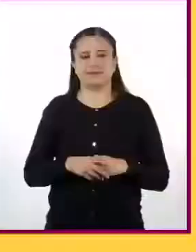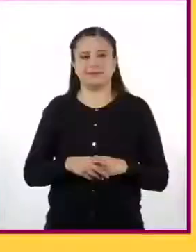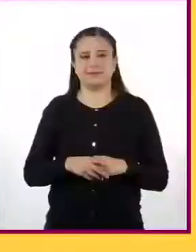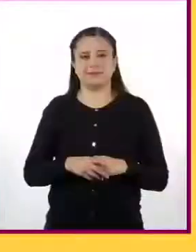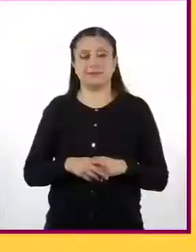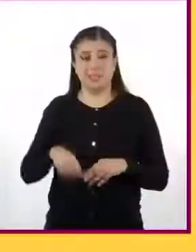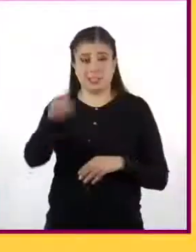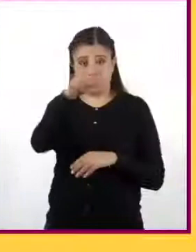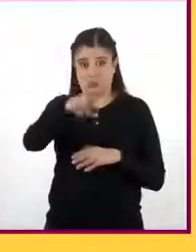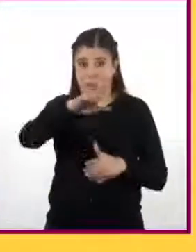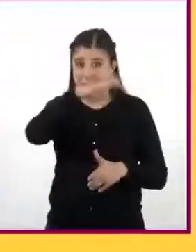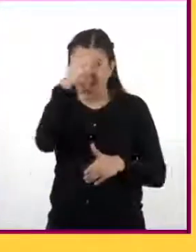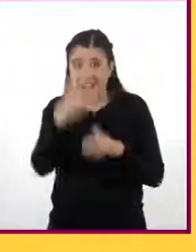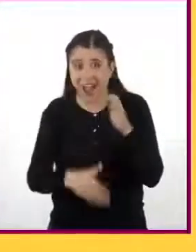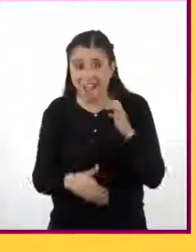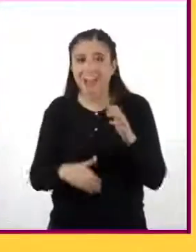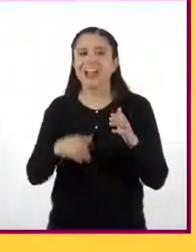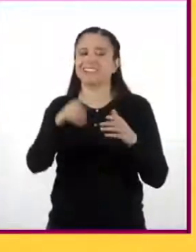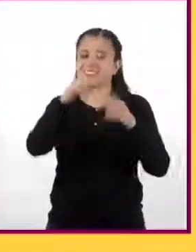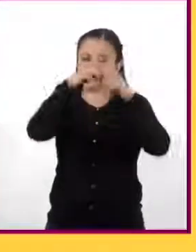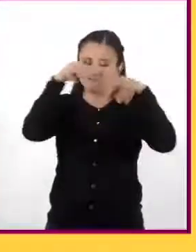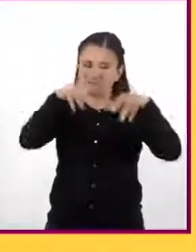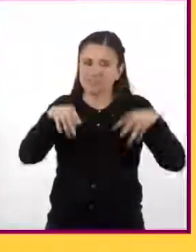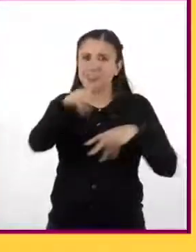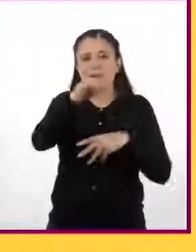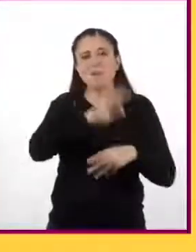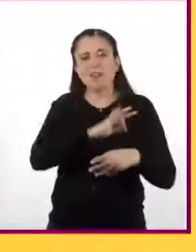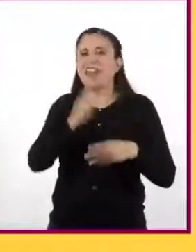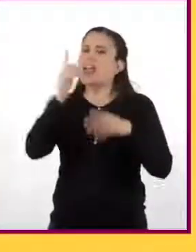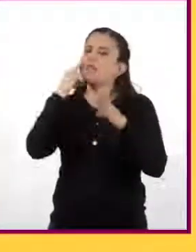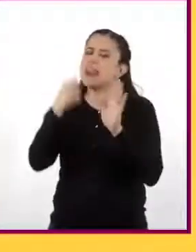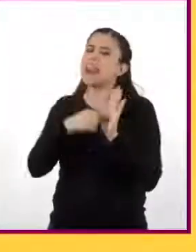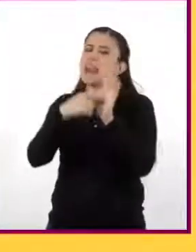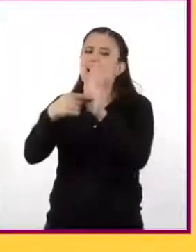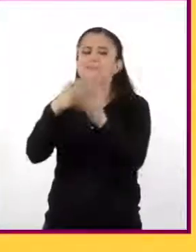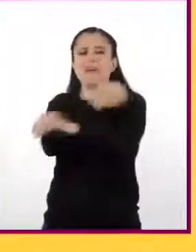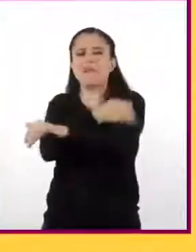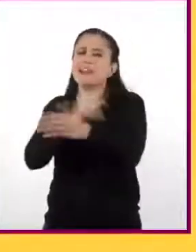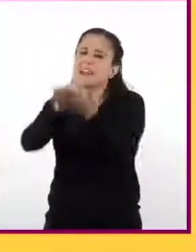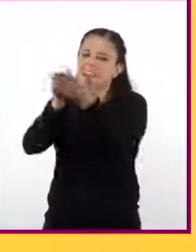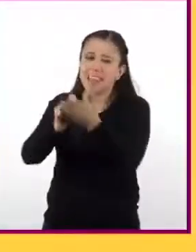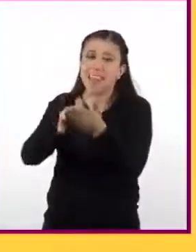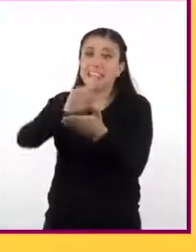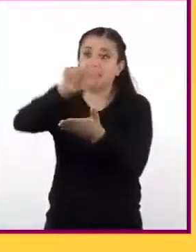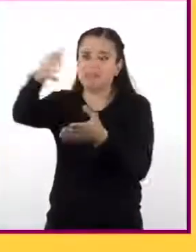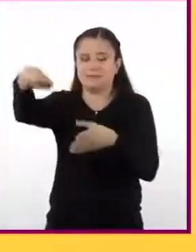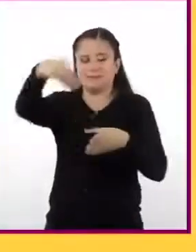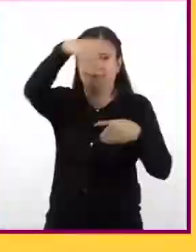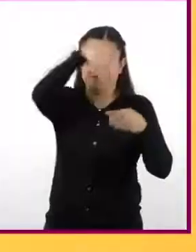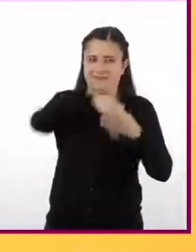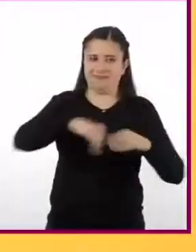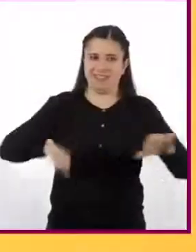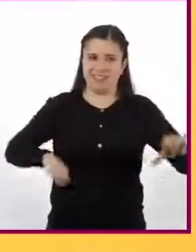Cuando terminen, compartan su tríptico con su familia y después guárdenlo en su carpeta de